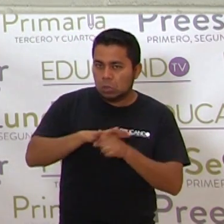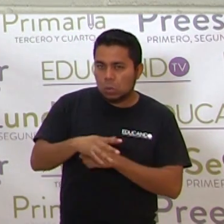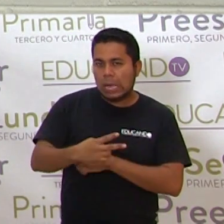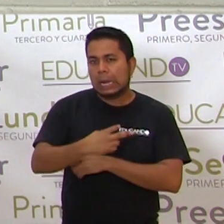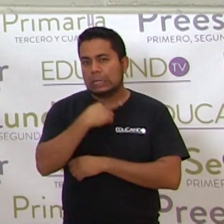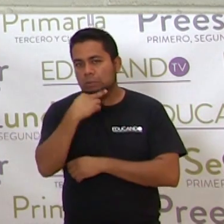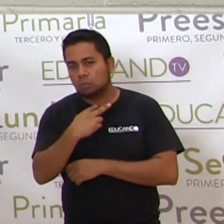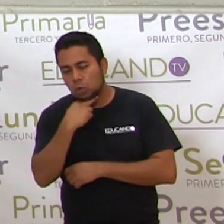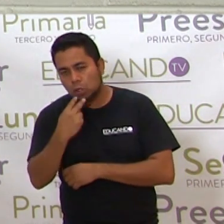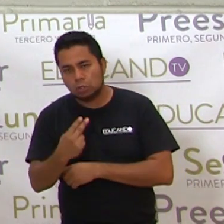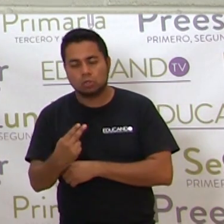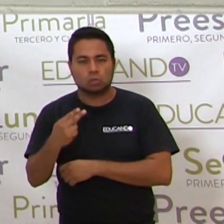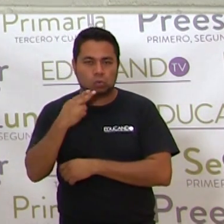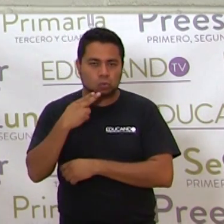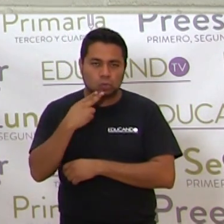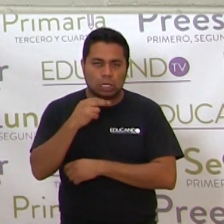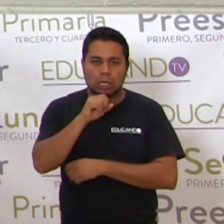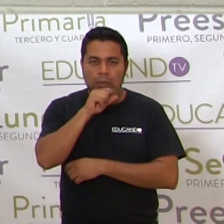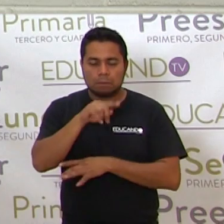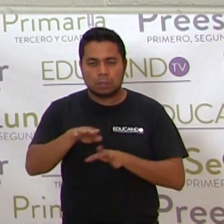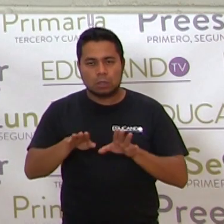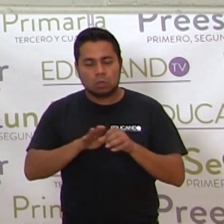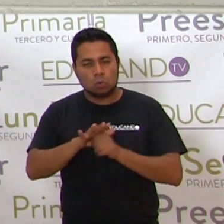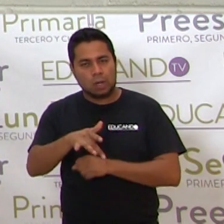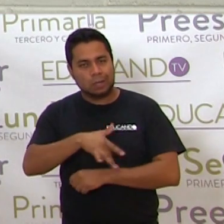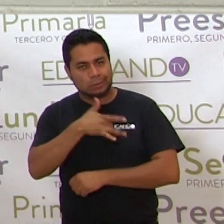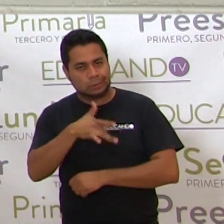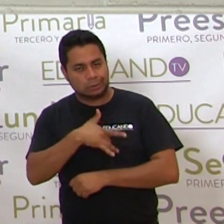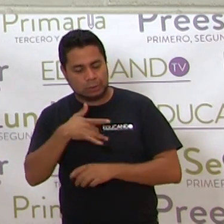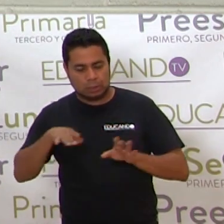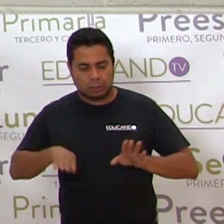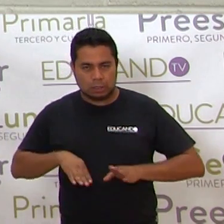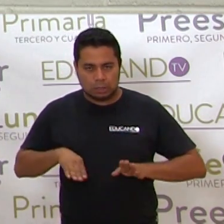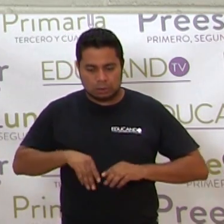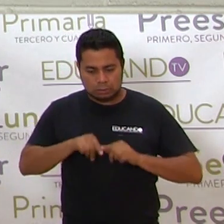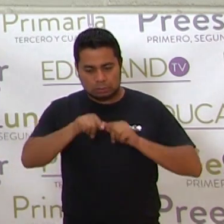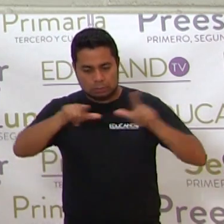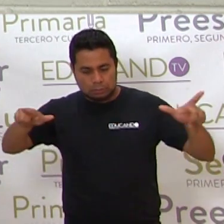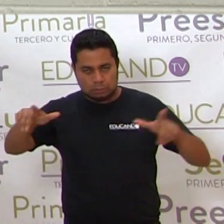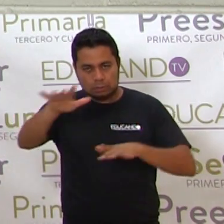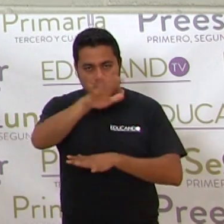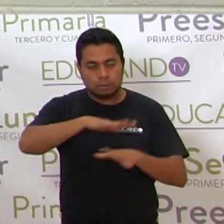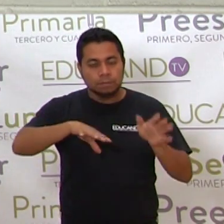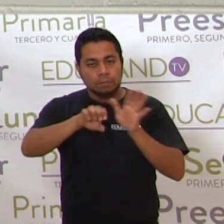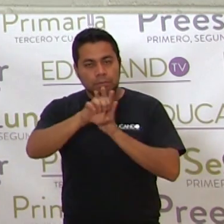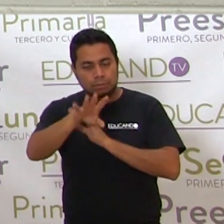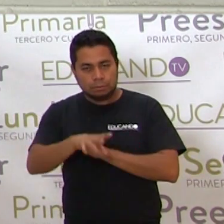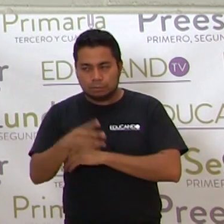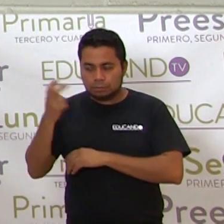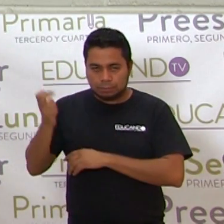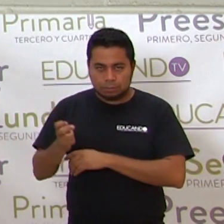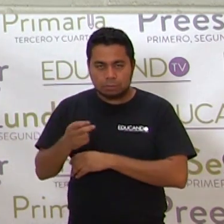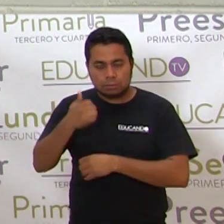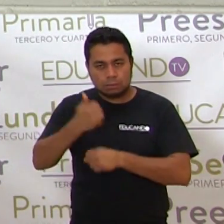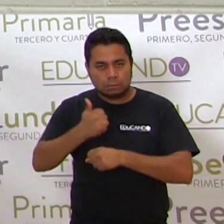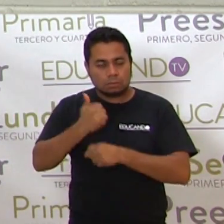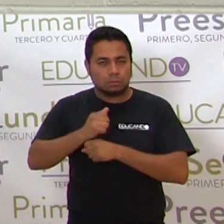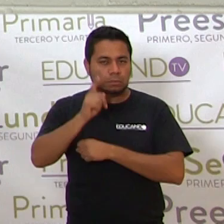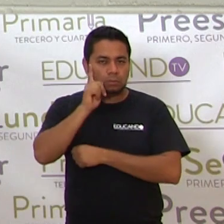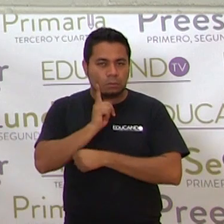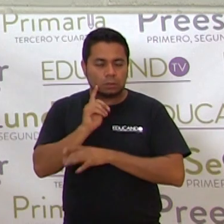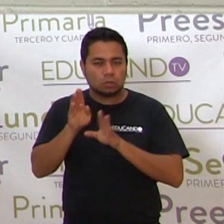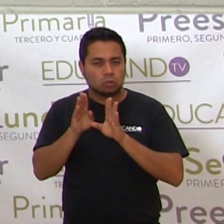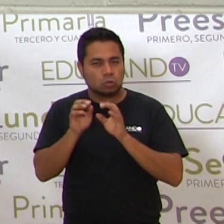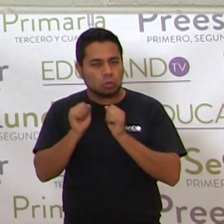a utilizar, también estado de ánimo, características del escenario. Por ejemplo, esta. Abuelita, con voz